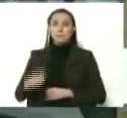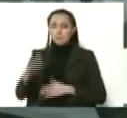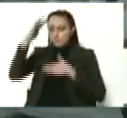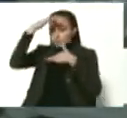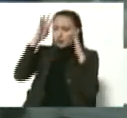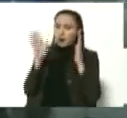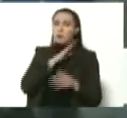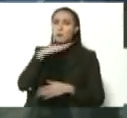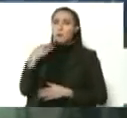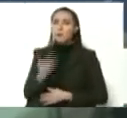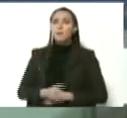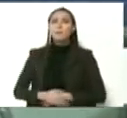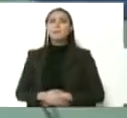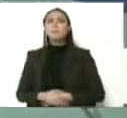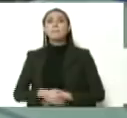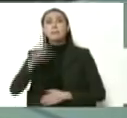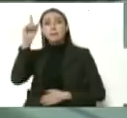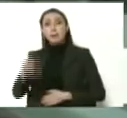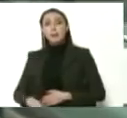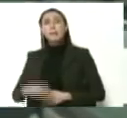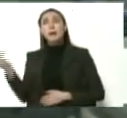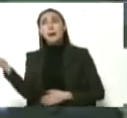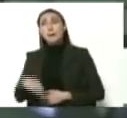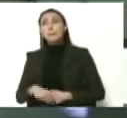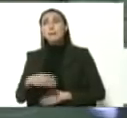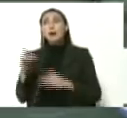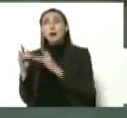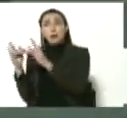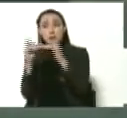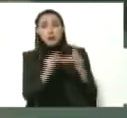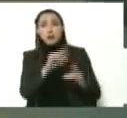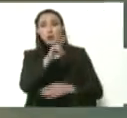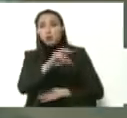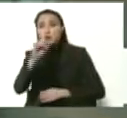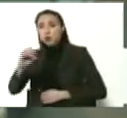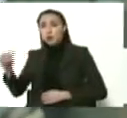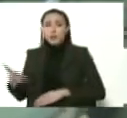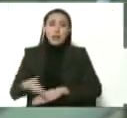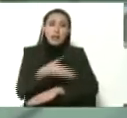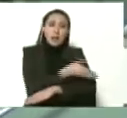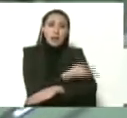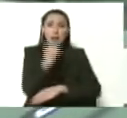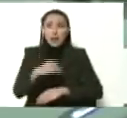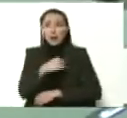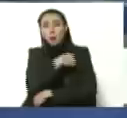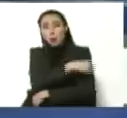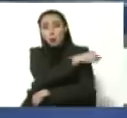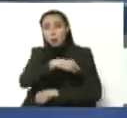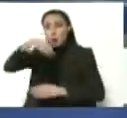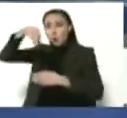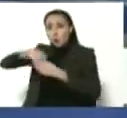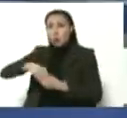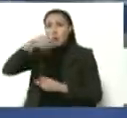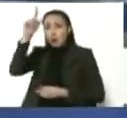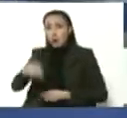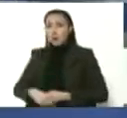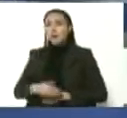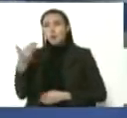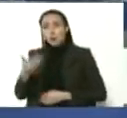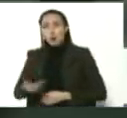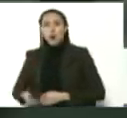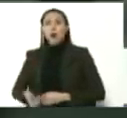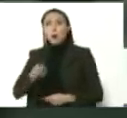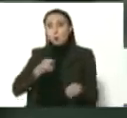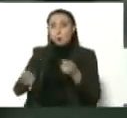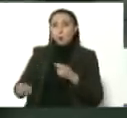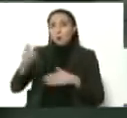niñas de la patria. Estamos sumando estas 30 camas a las 200 camas de hospitalización y terapia intensiva que tenemos en